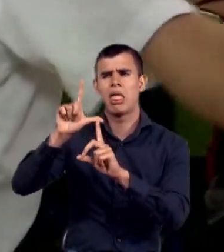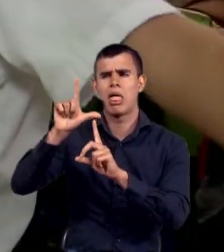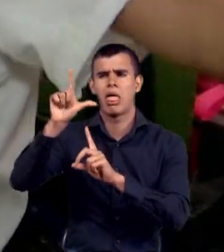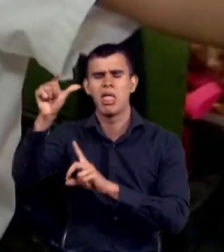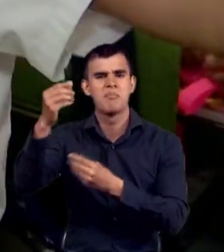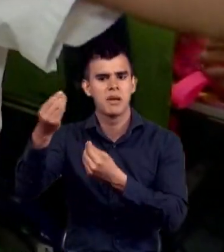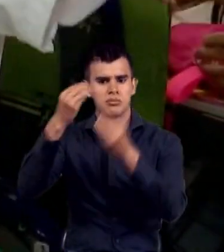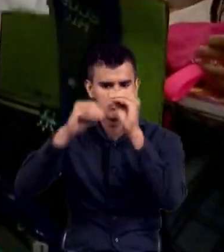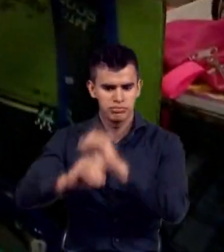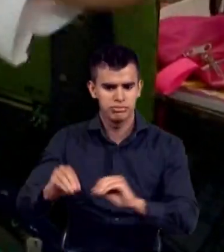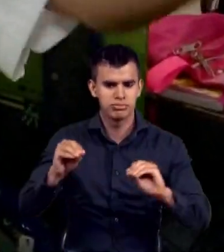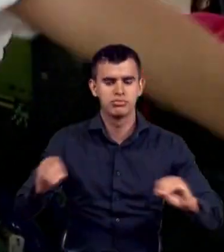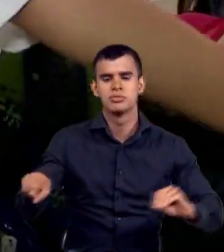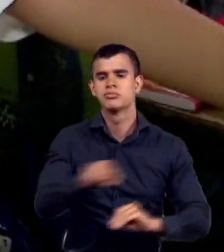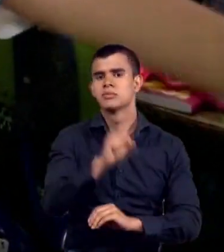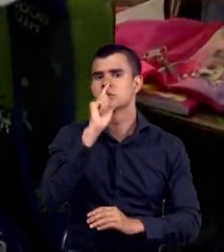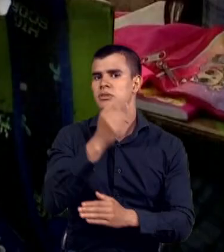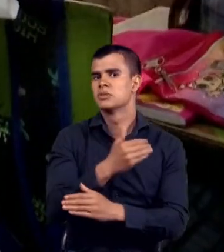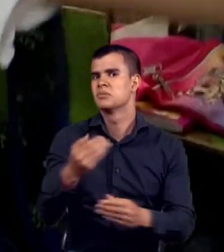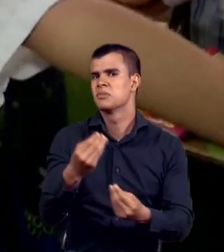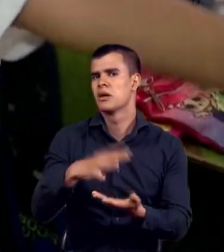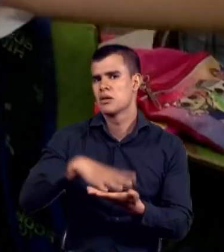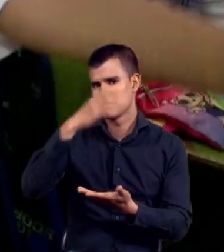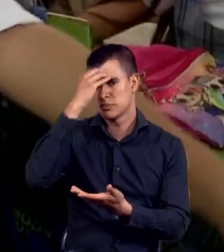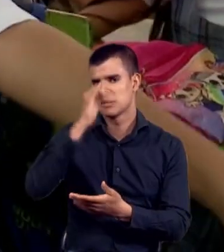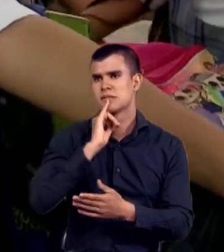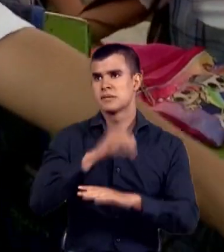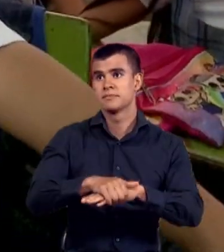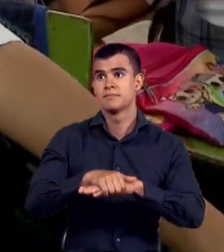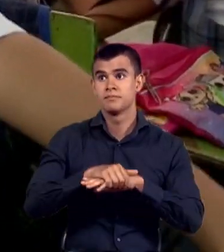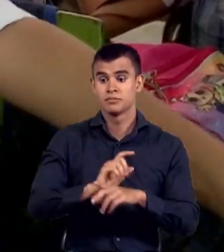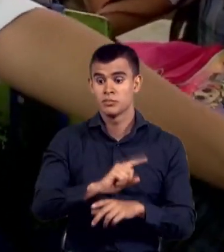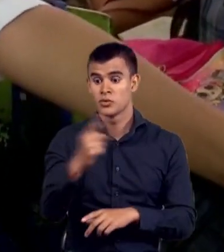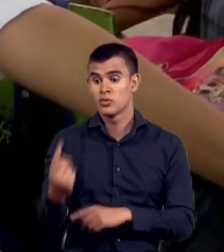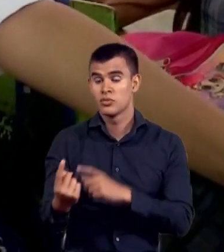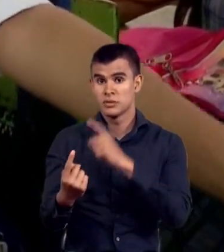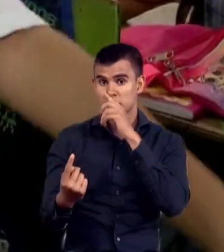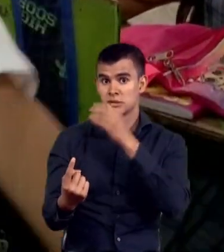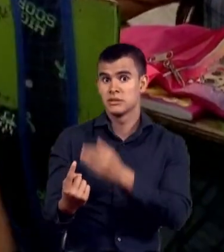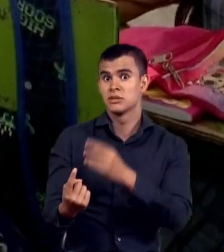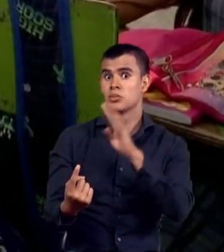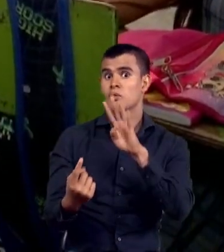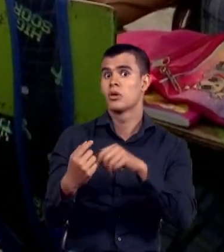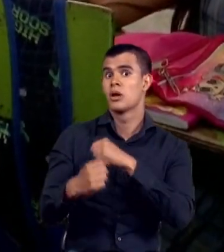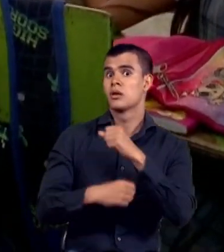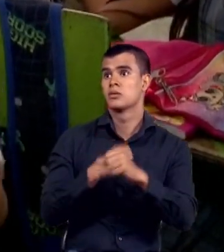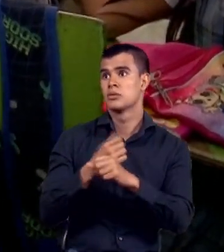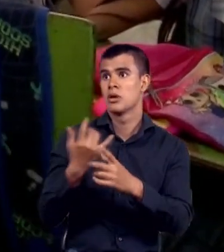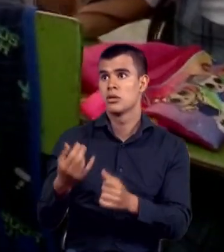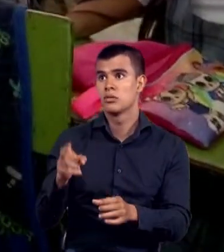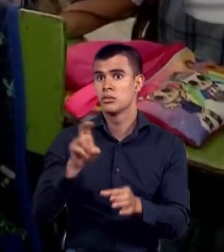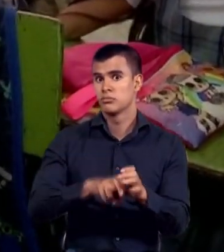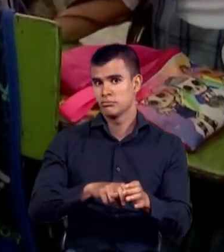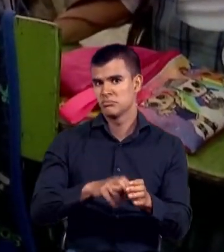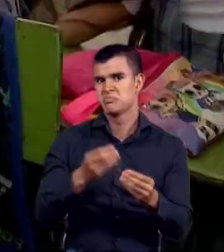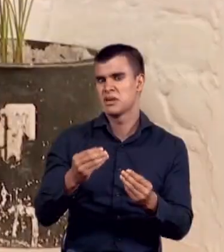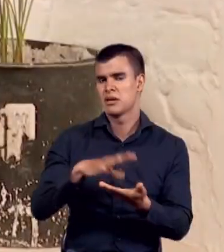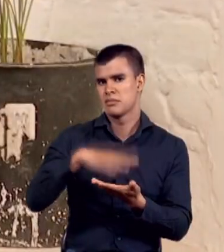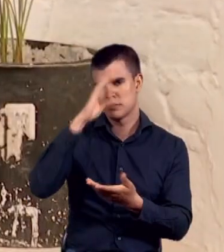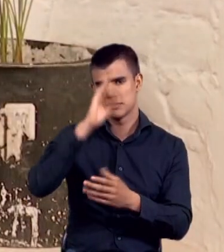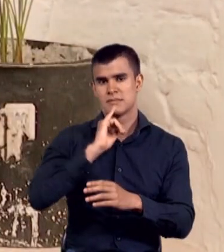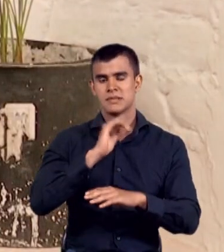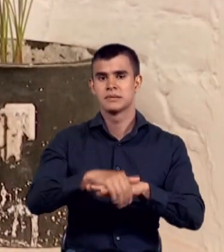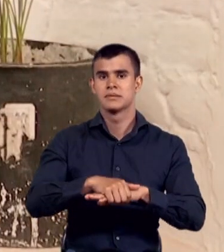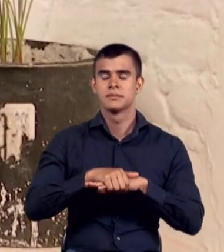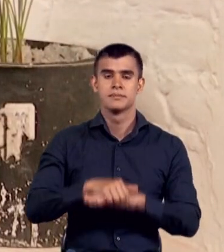lengua universal a temprana edad. María José Marmolejo, de cuarto grado, es una de las participantes de este proyecto educativo.